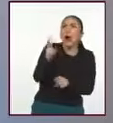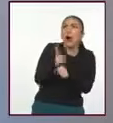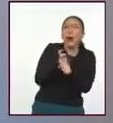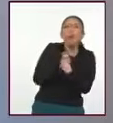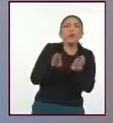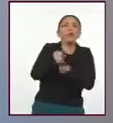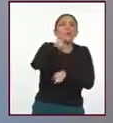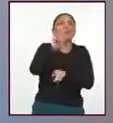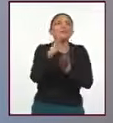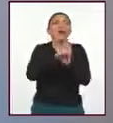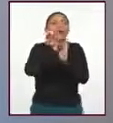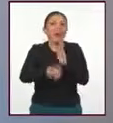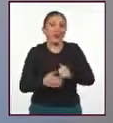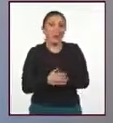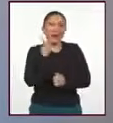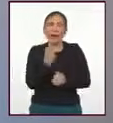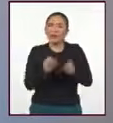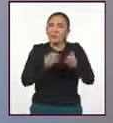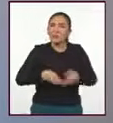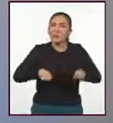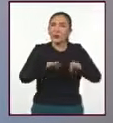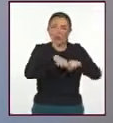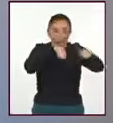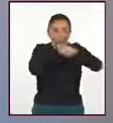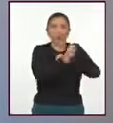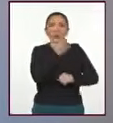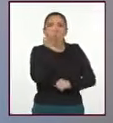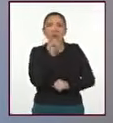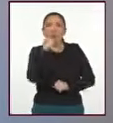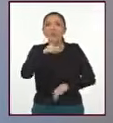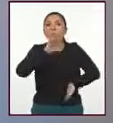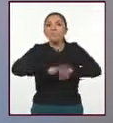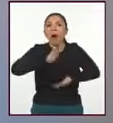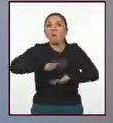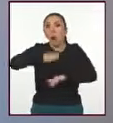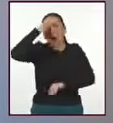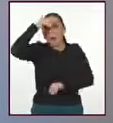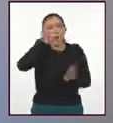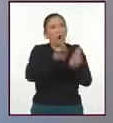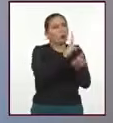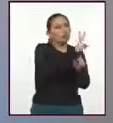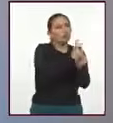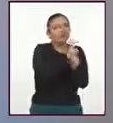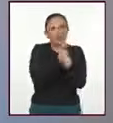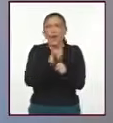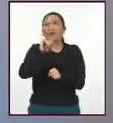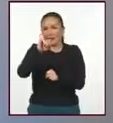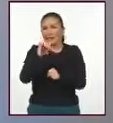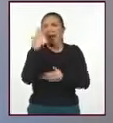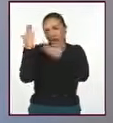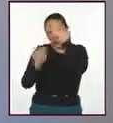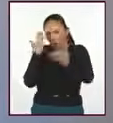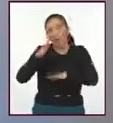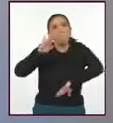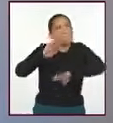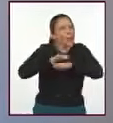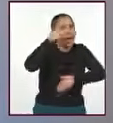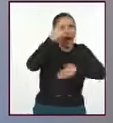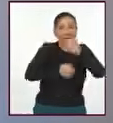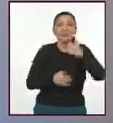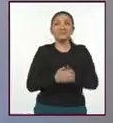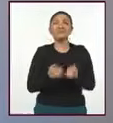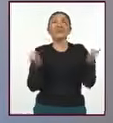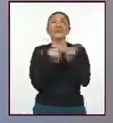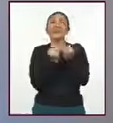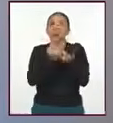en el contexto escolar, pues uno está aprendiendo mucho más que lo estrictamente académico. También se fortalece lo que es